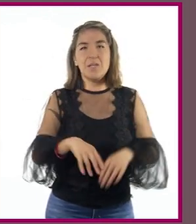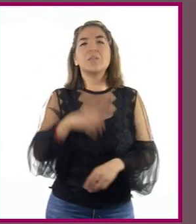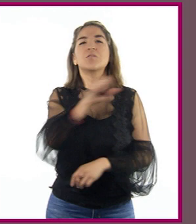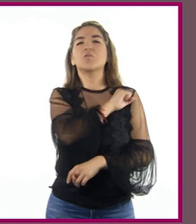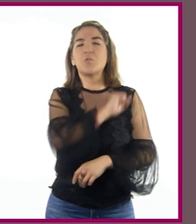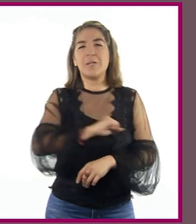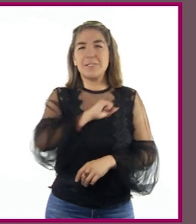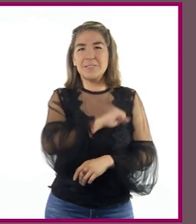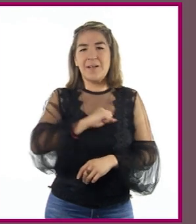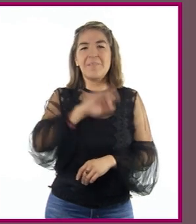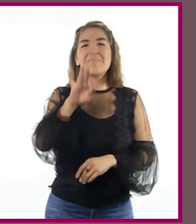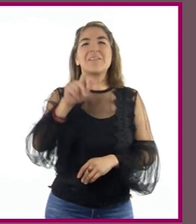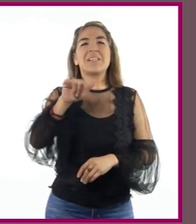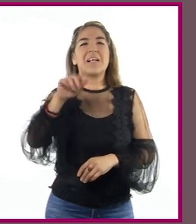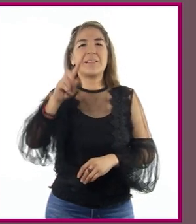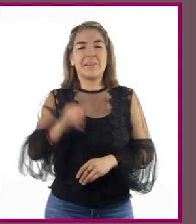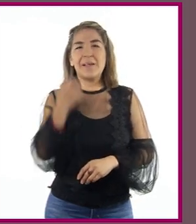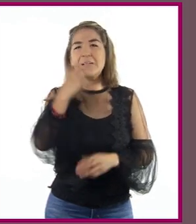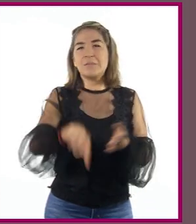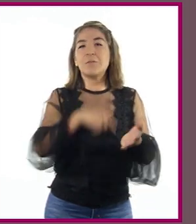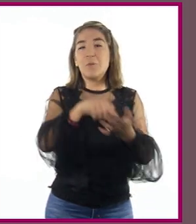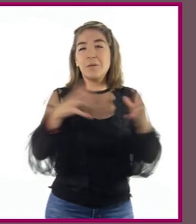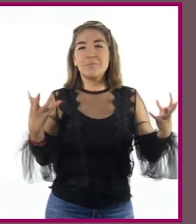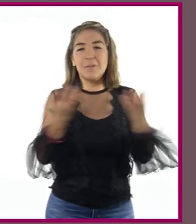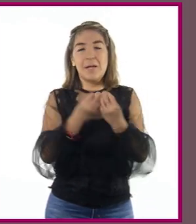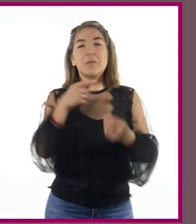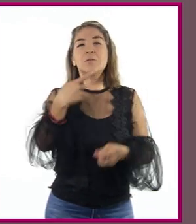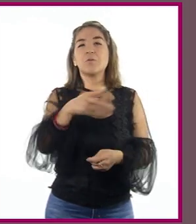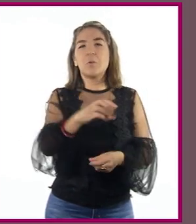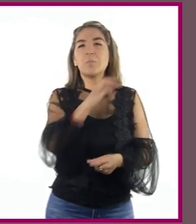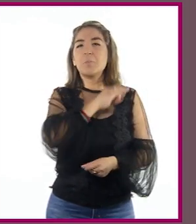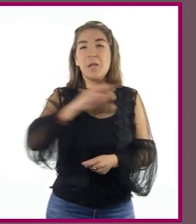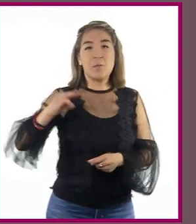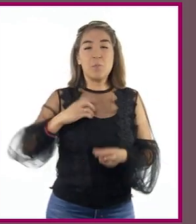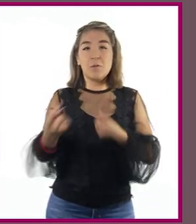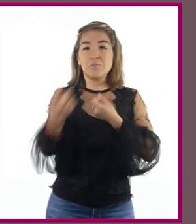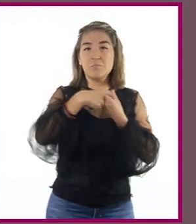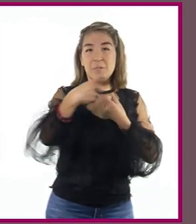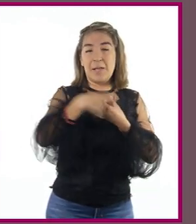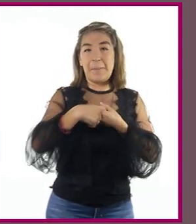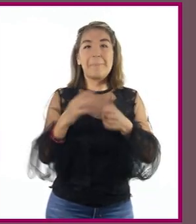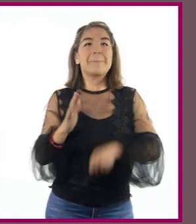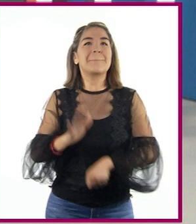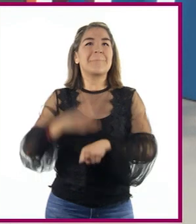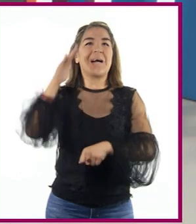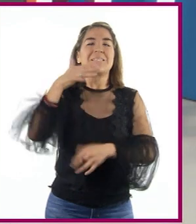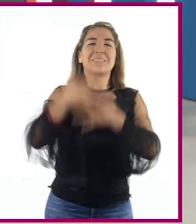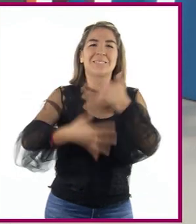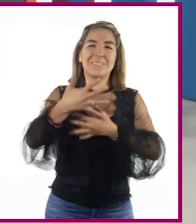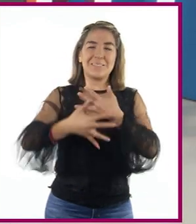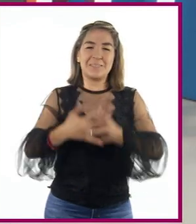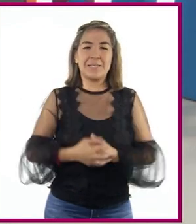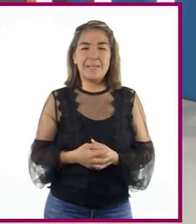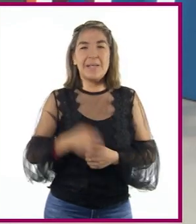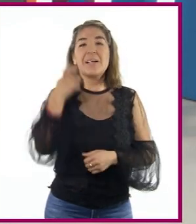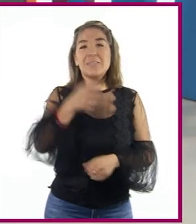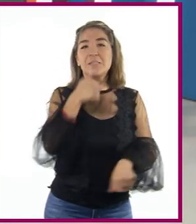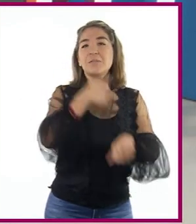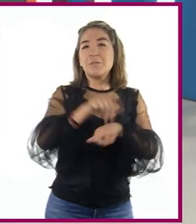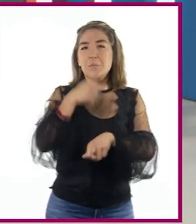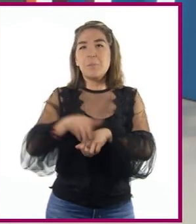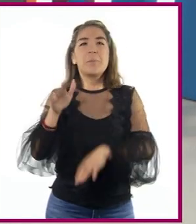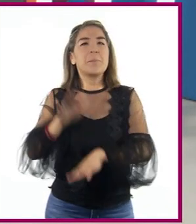Suecia, con lo que el número total de Estados miembros ascendió a 15. Numerosos